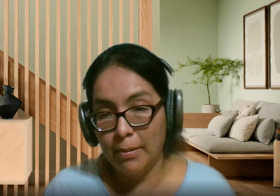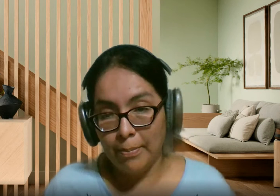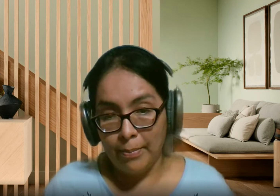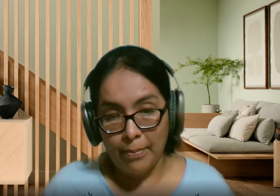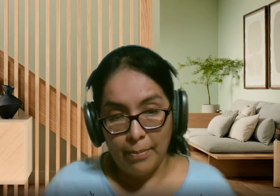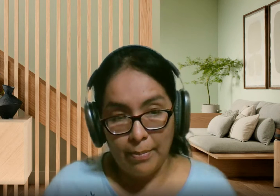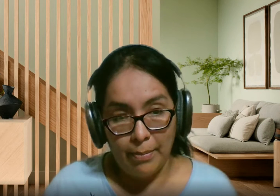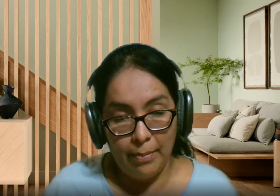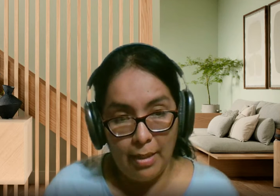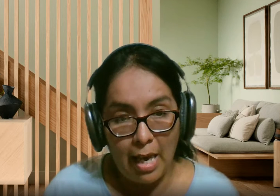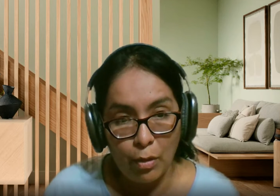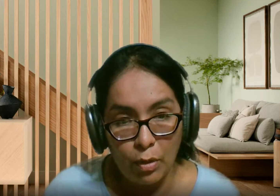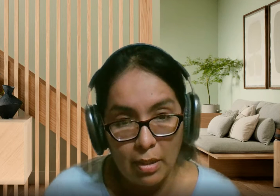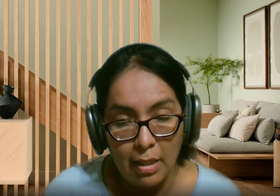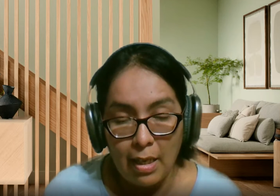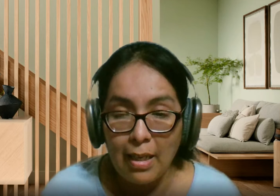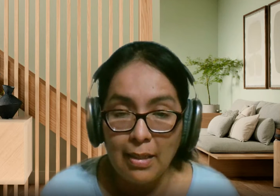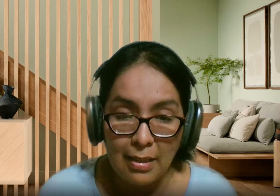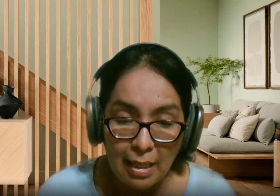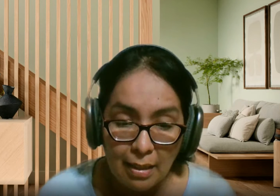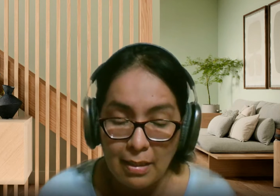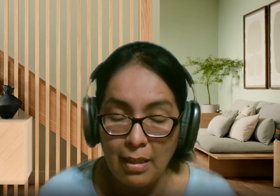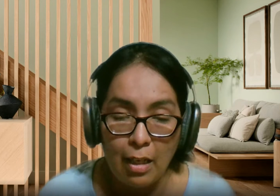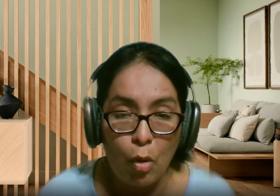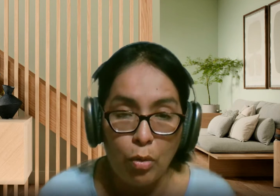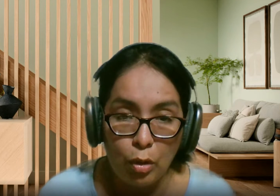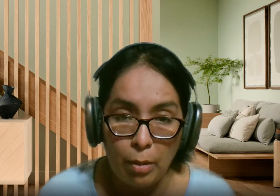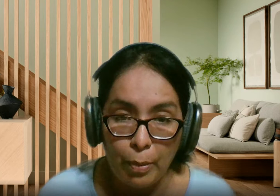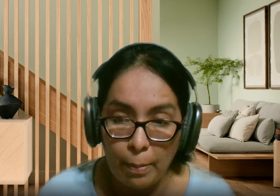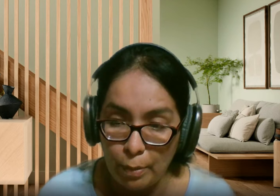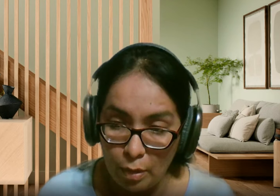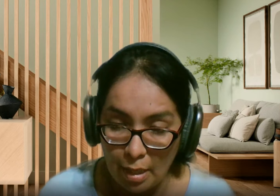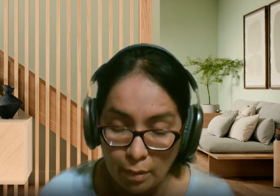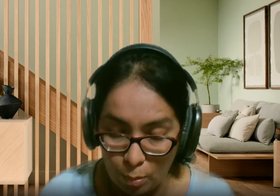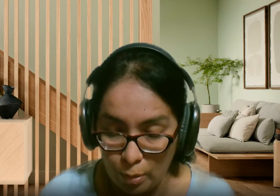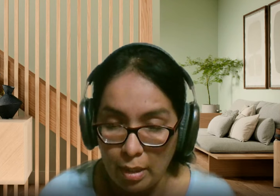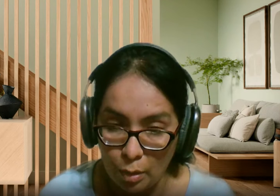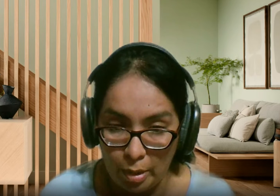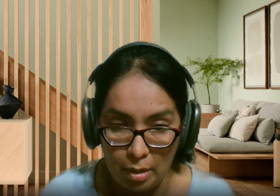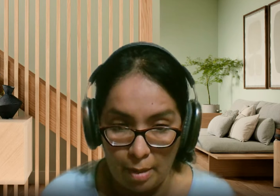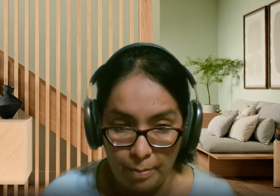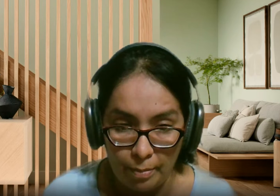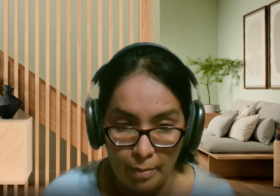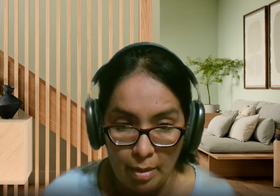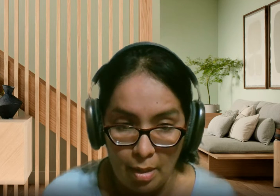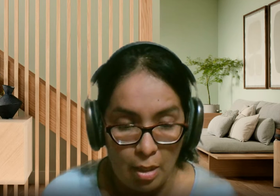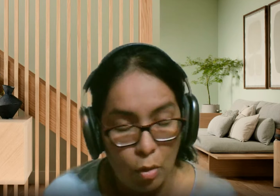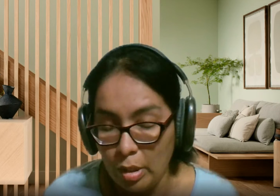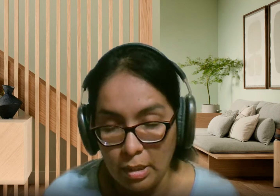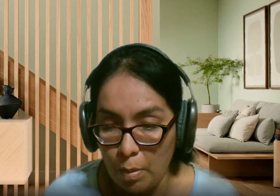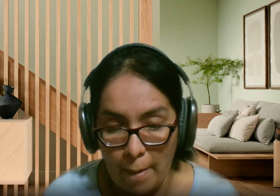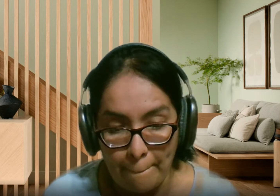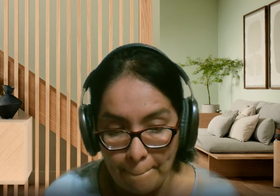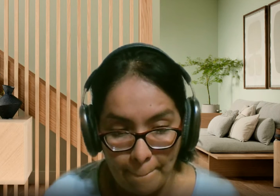más. Ya, entonces, las gestantes tienen otro tipo de prioridad, como te das cuenta.